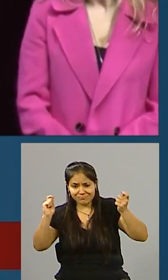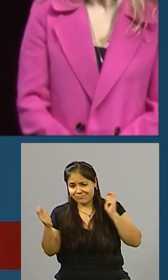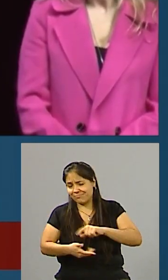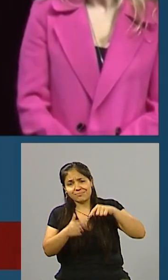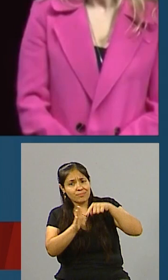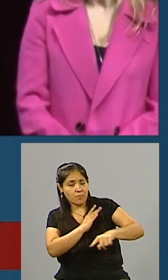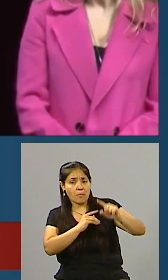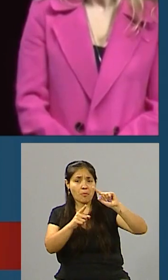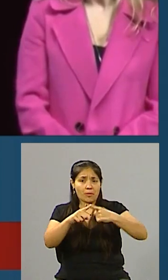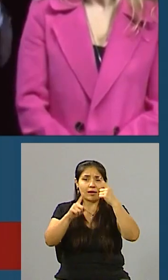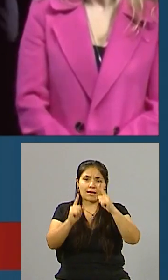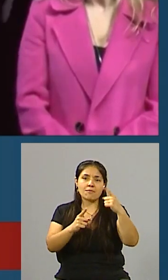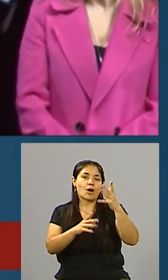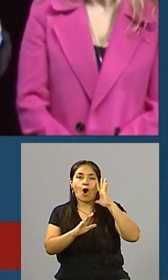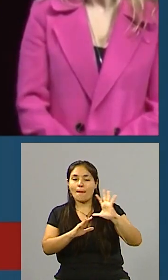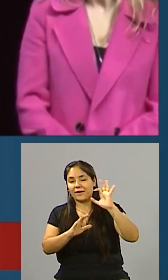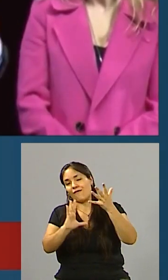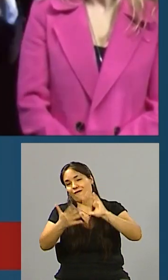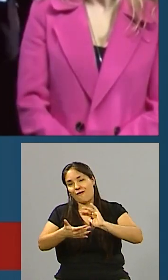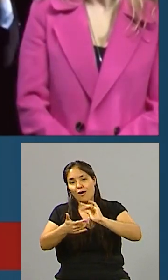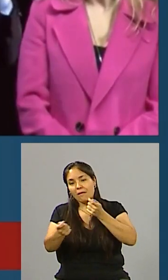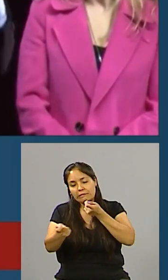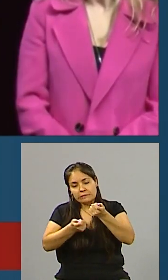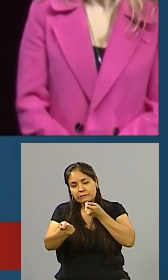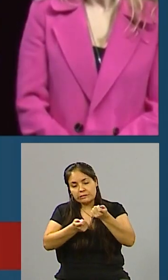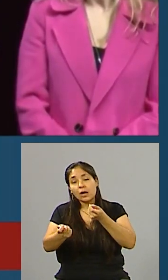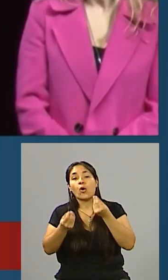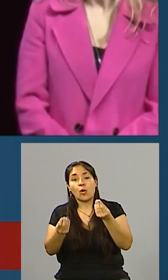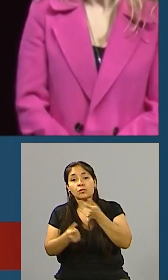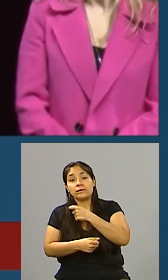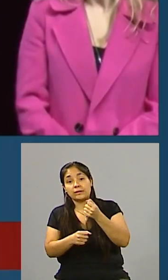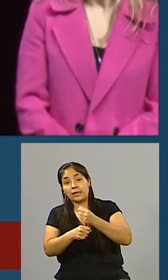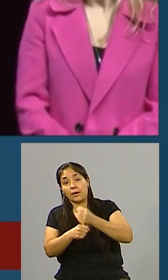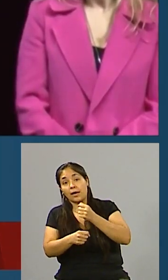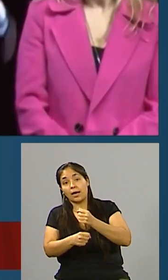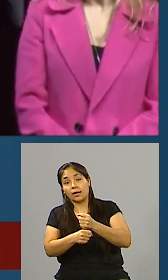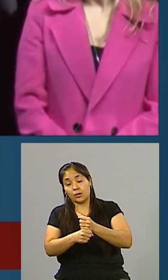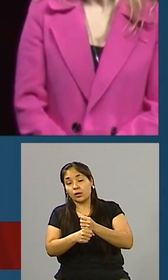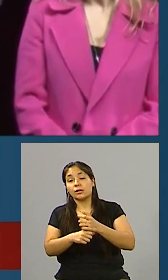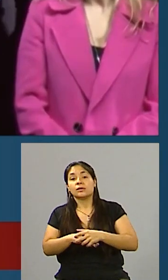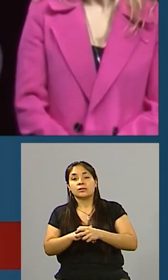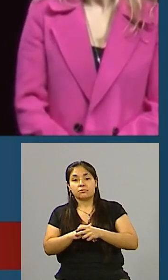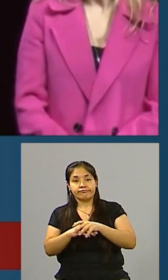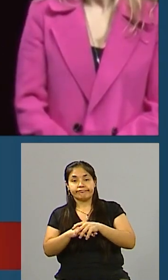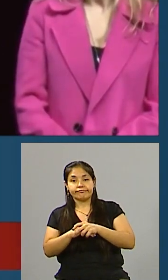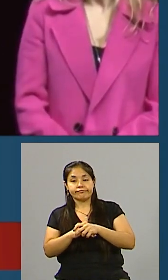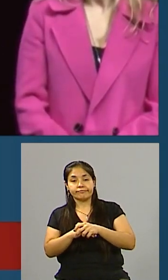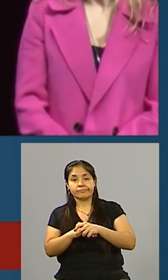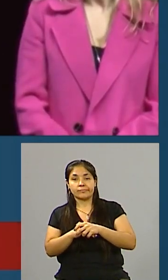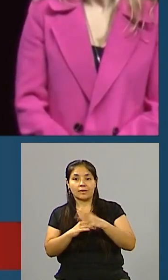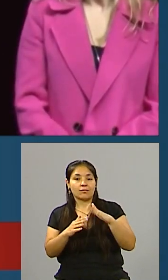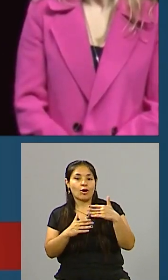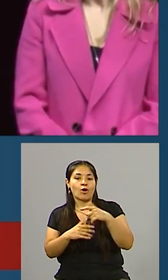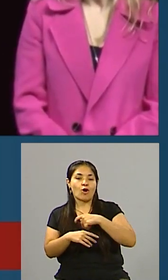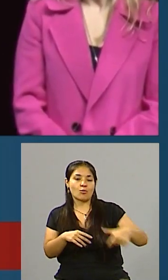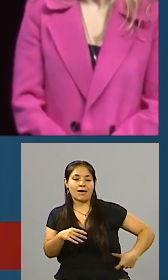lo ideológico respecto de cuál va a ser el desempeño, cuáles van a ser las principales líneas directrices del futuro